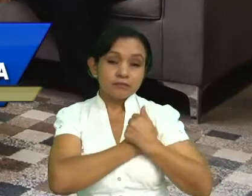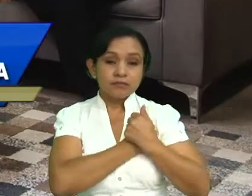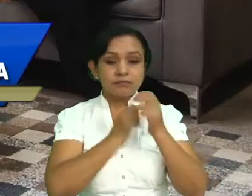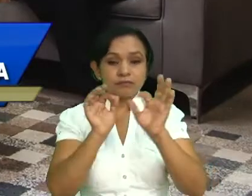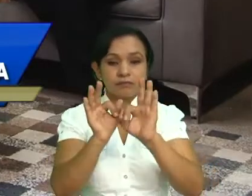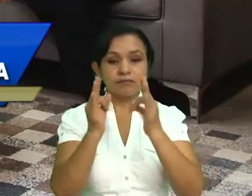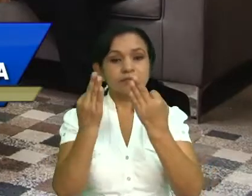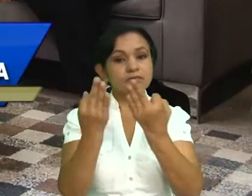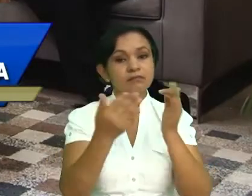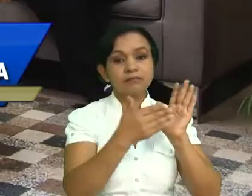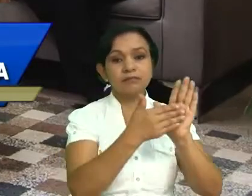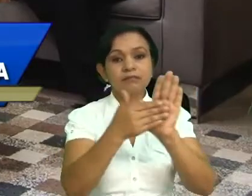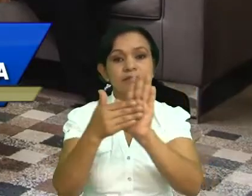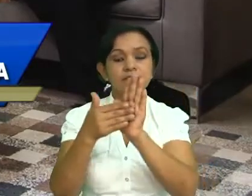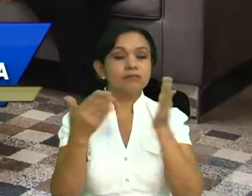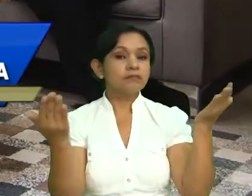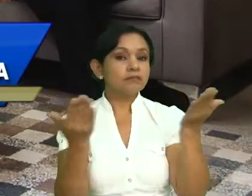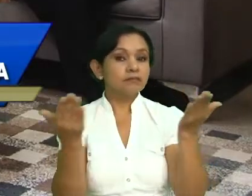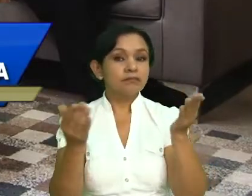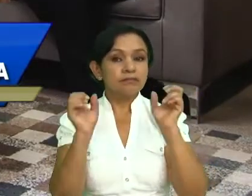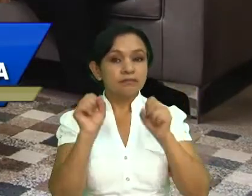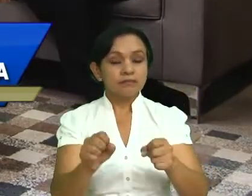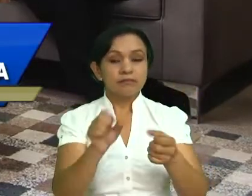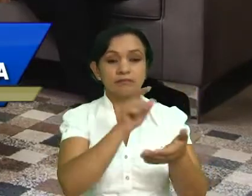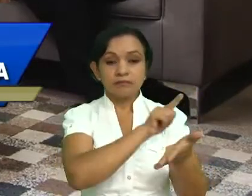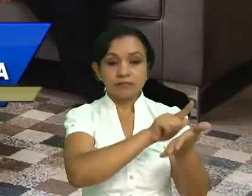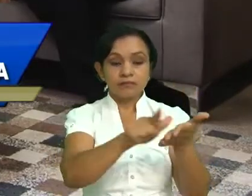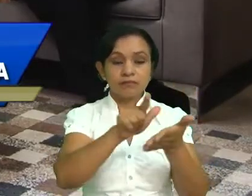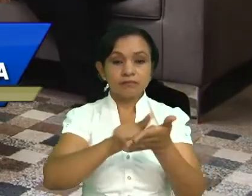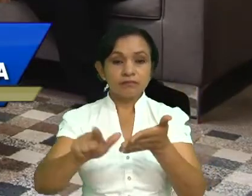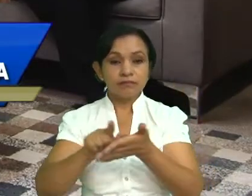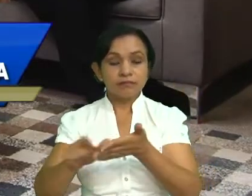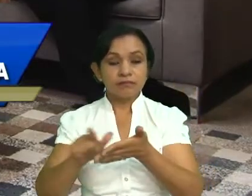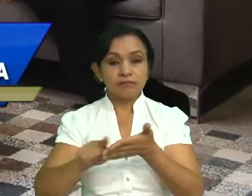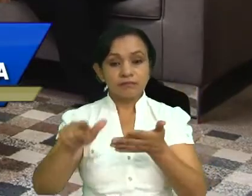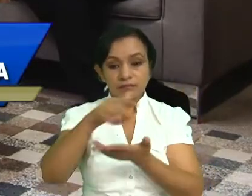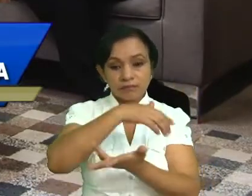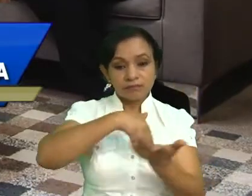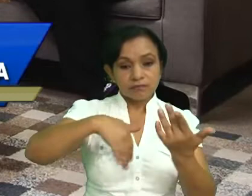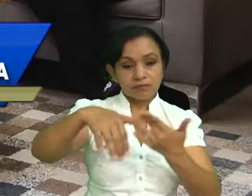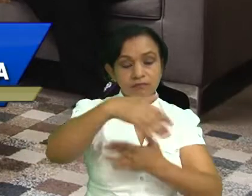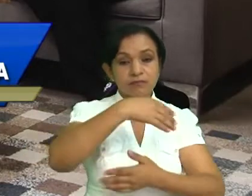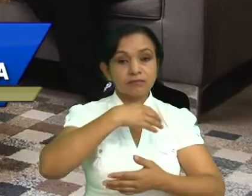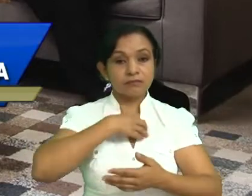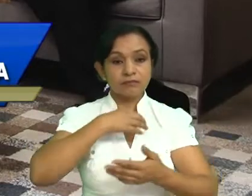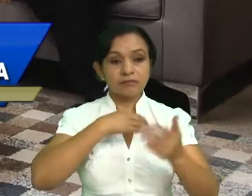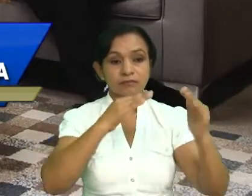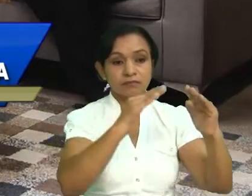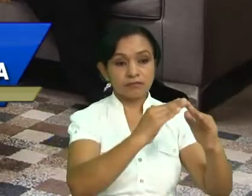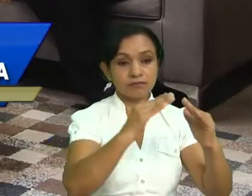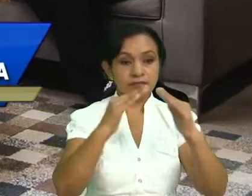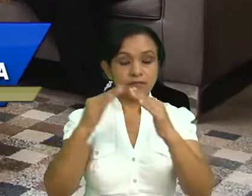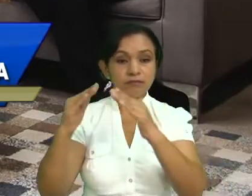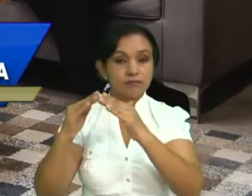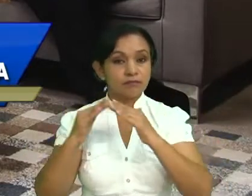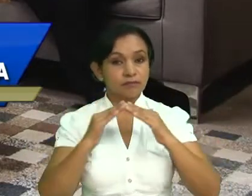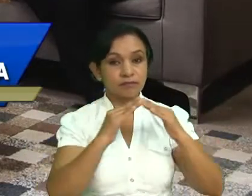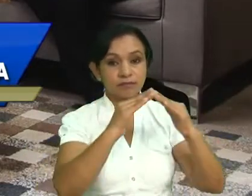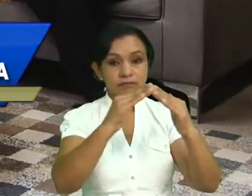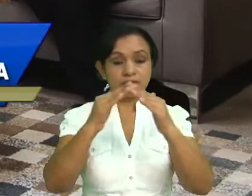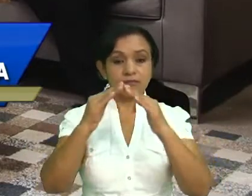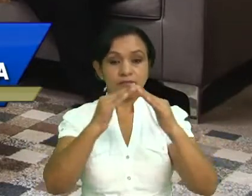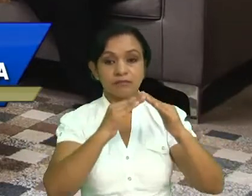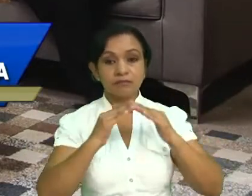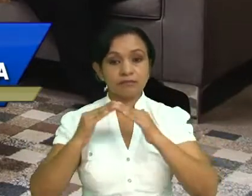se demuestra? ¿O cómo se puede demostrar? La limpieza de nuestro entorno, de nuestra casa, de nuestra comunidad y nuestra